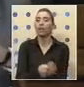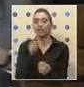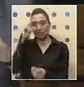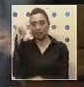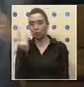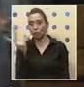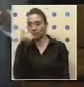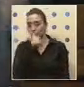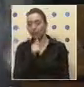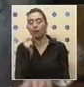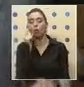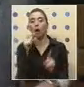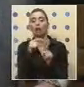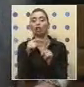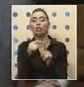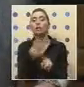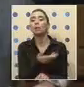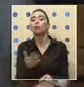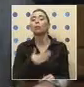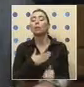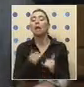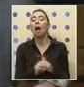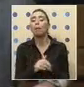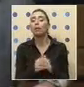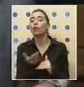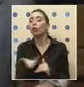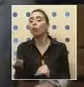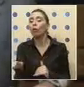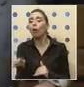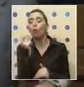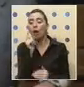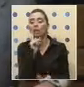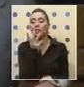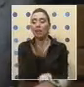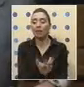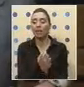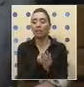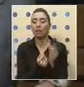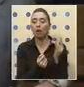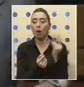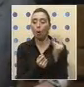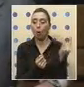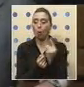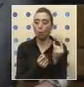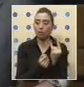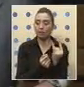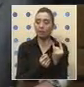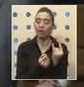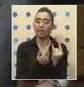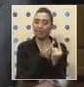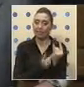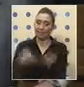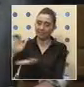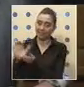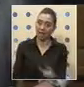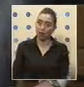saben cuál fue el concepto, amigos míos? La existencia de las universidades con aporte estatal